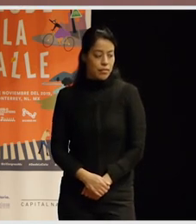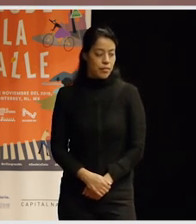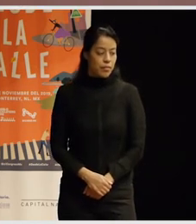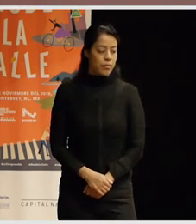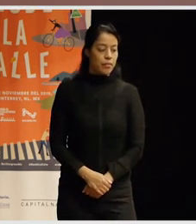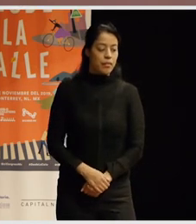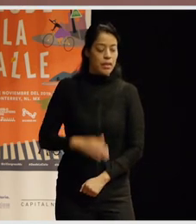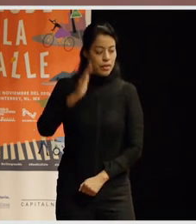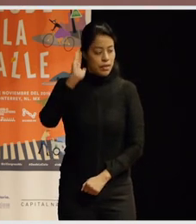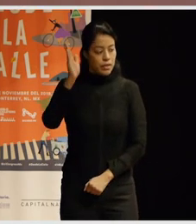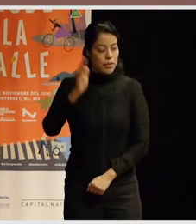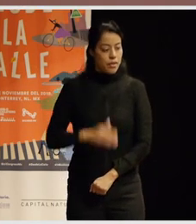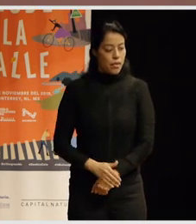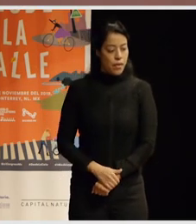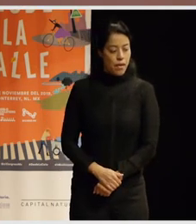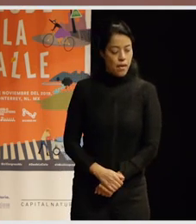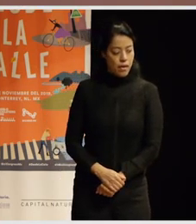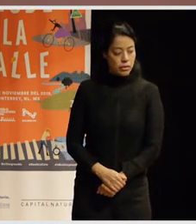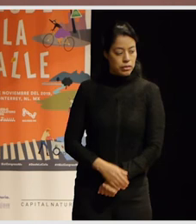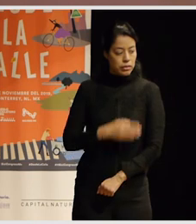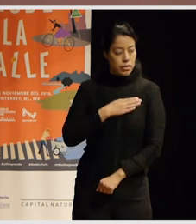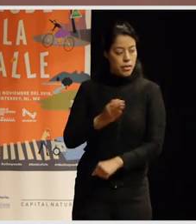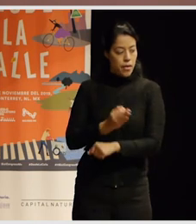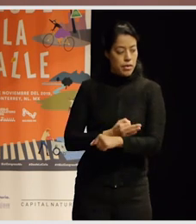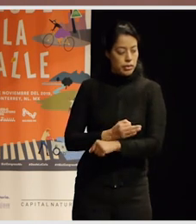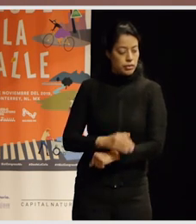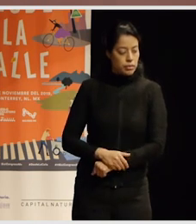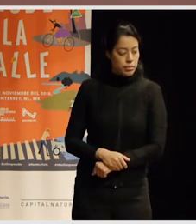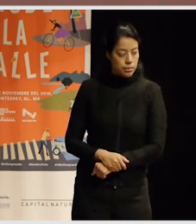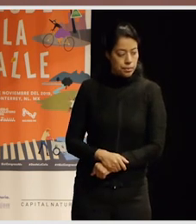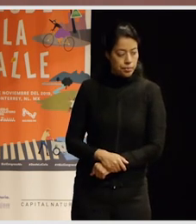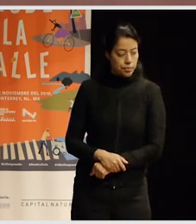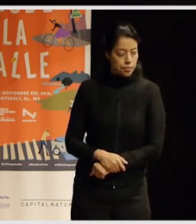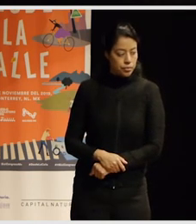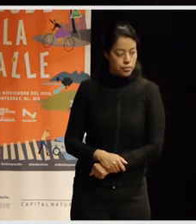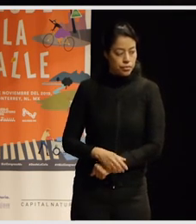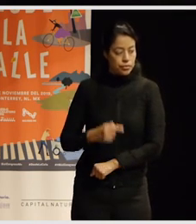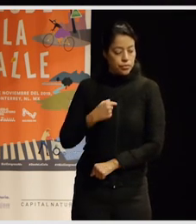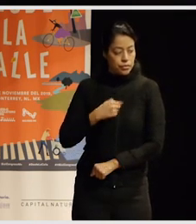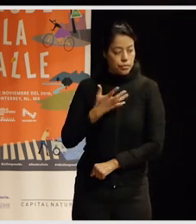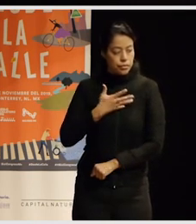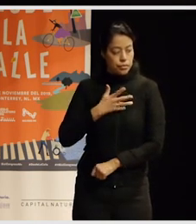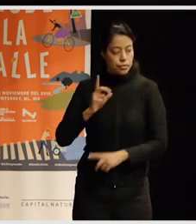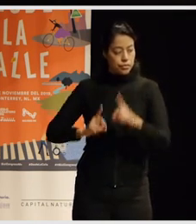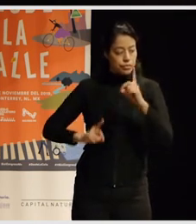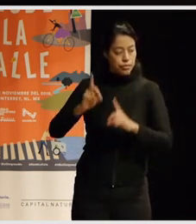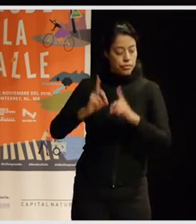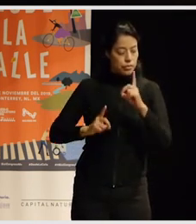hola buenas tardes este yo tenía una duda sobre la